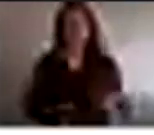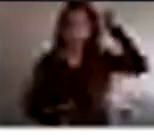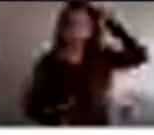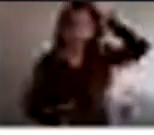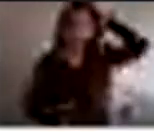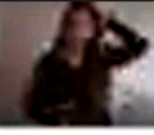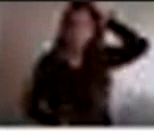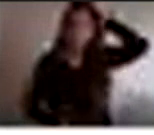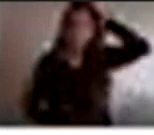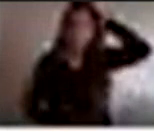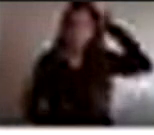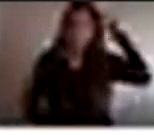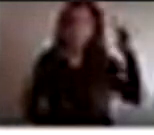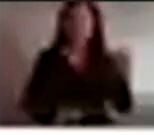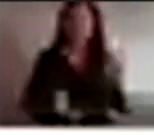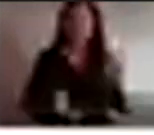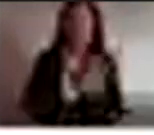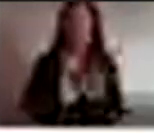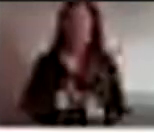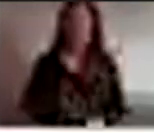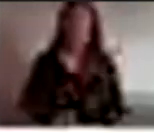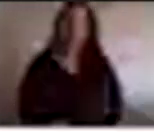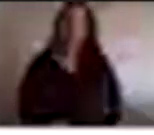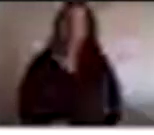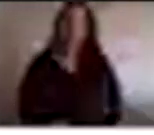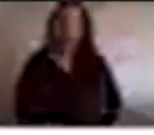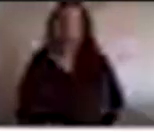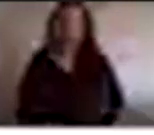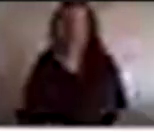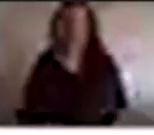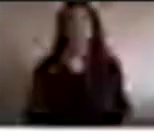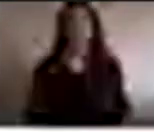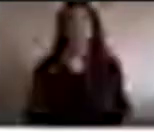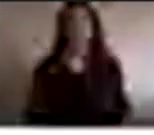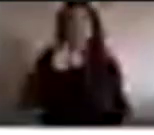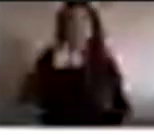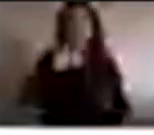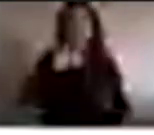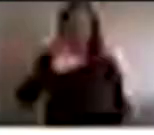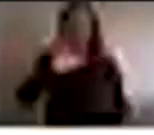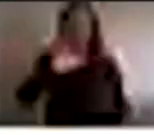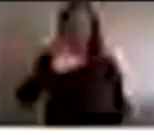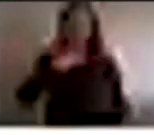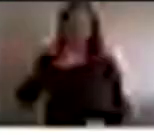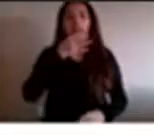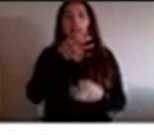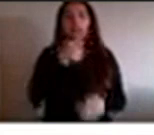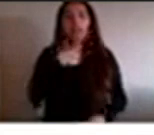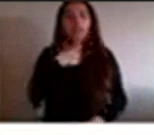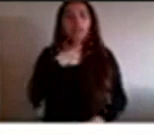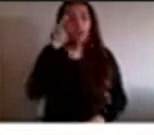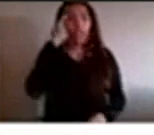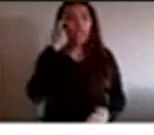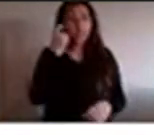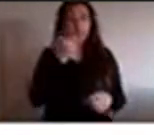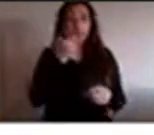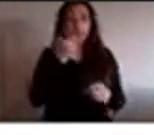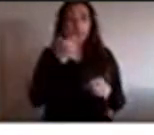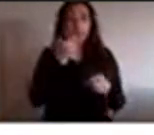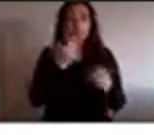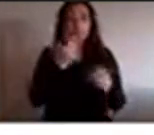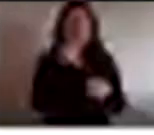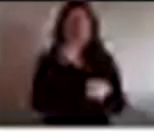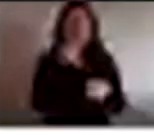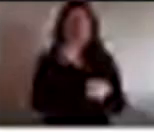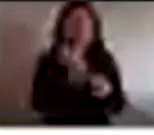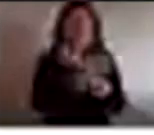Perfecto. Pero además, más que la sanción, Ale, a mí me parece que la intención de la ley es, pues